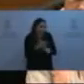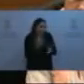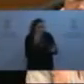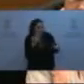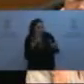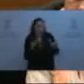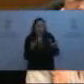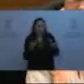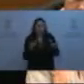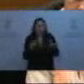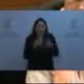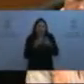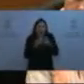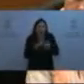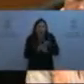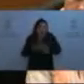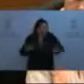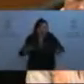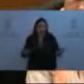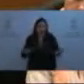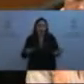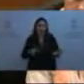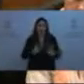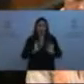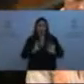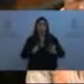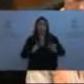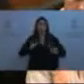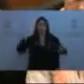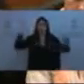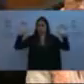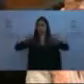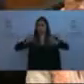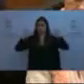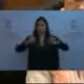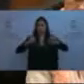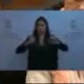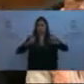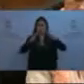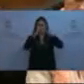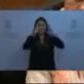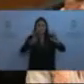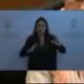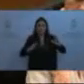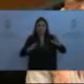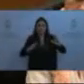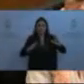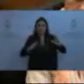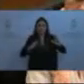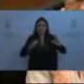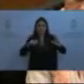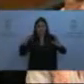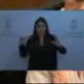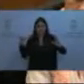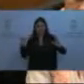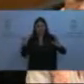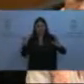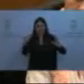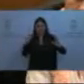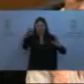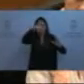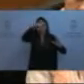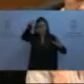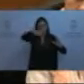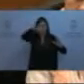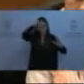desastre. La imagen, un desastre. En esto cae la tormenta. El agua entrando por las vidrias. Se oía. Se oía desde fuera el agua entrando dentro. O se oía como caía el agua directo.